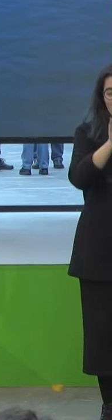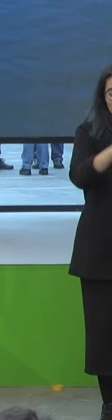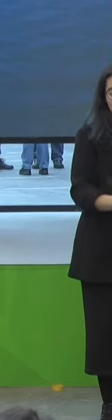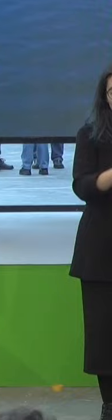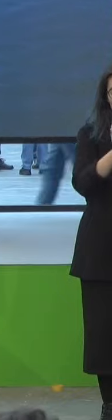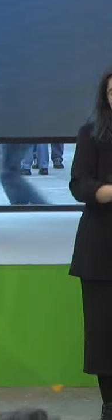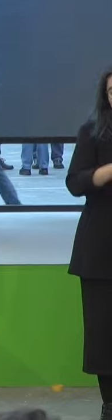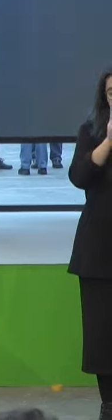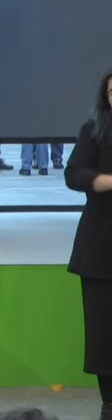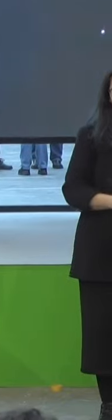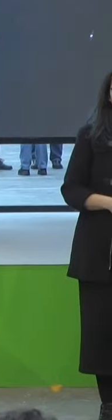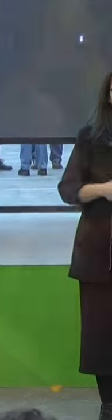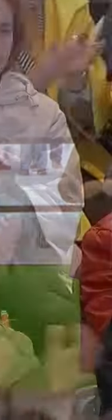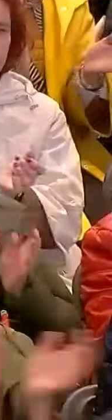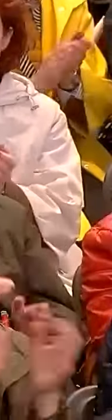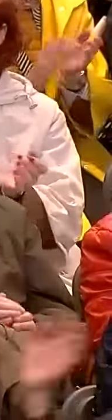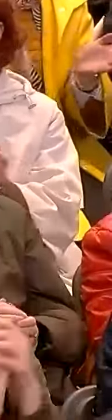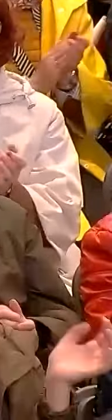es así